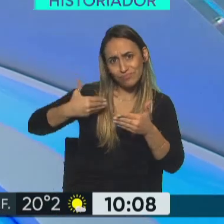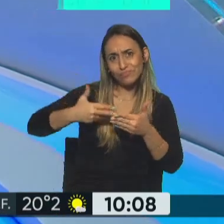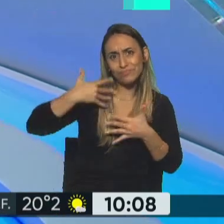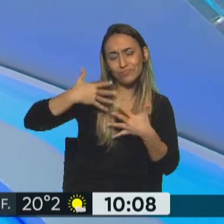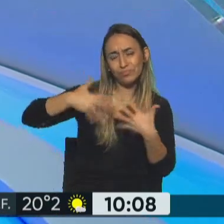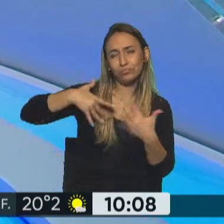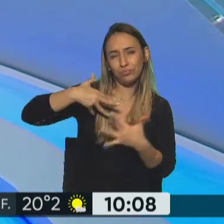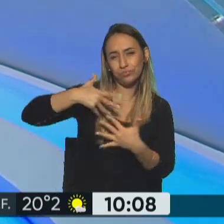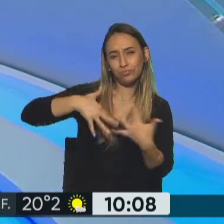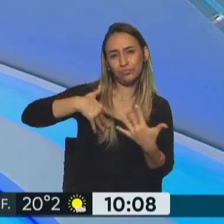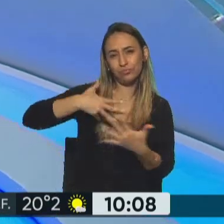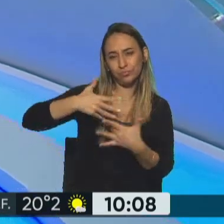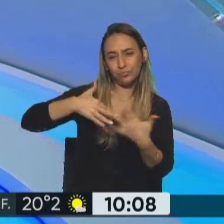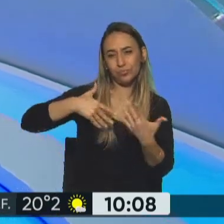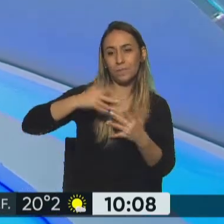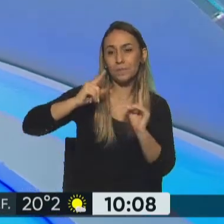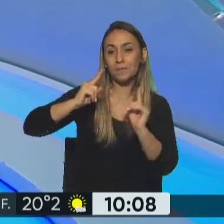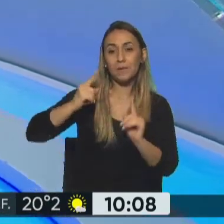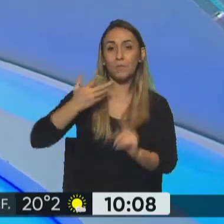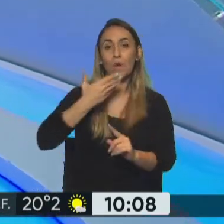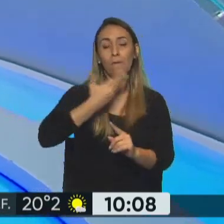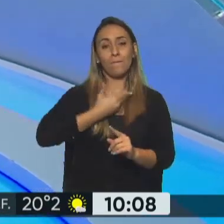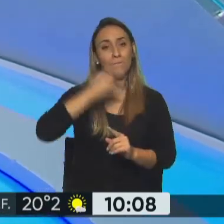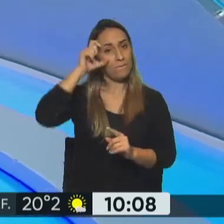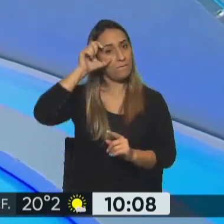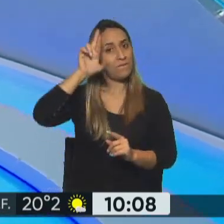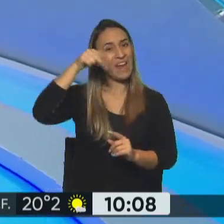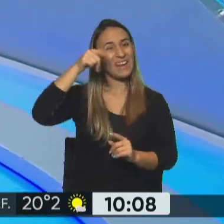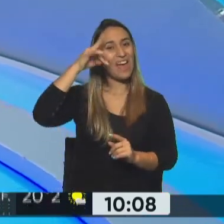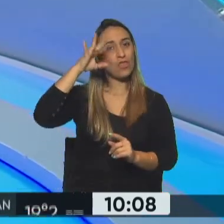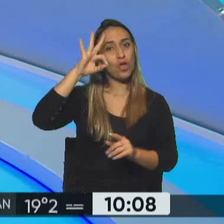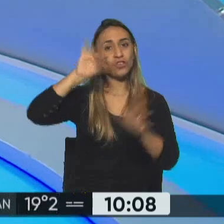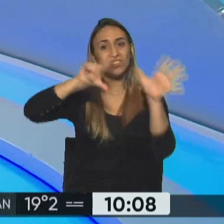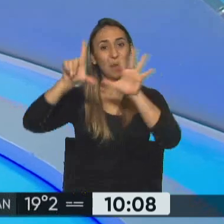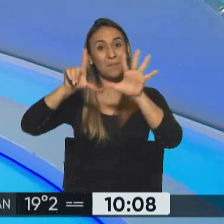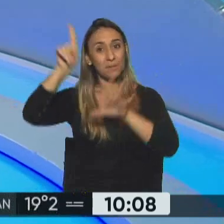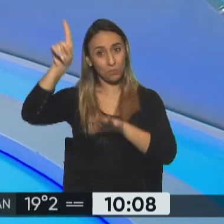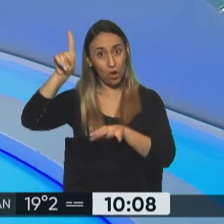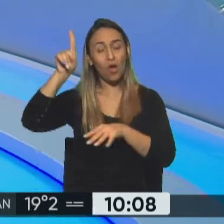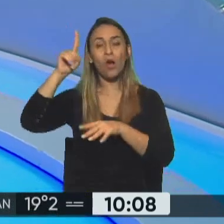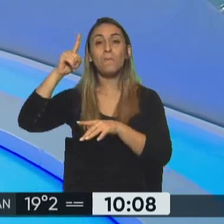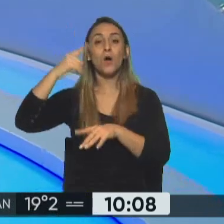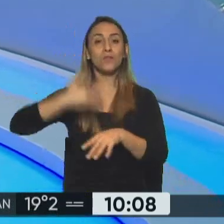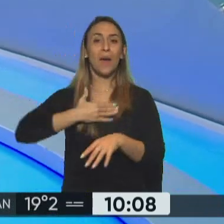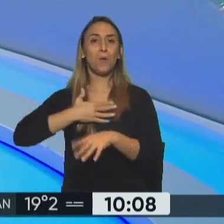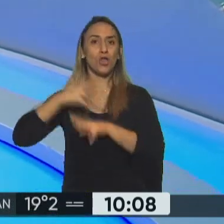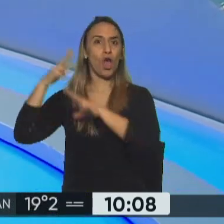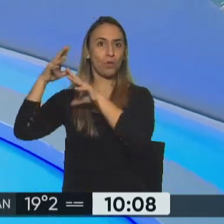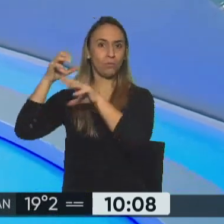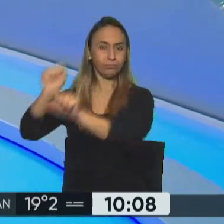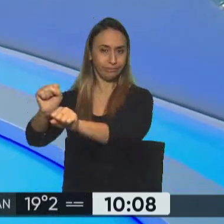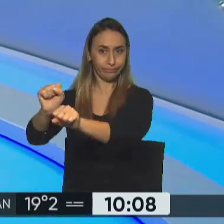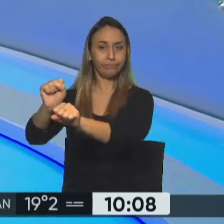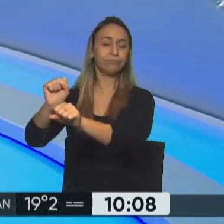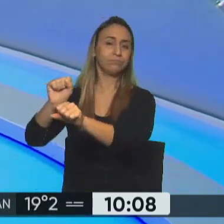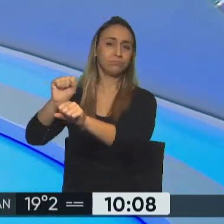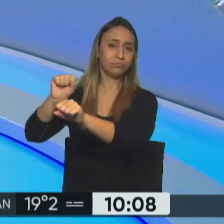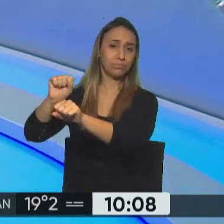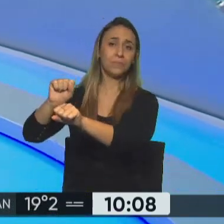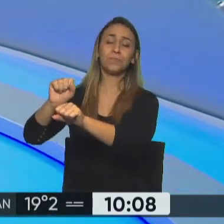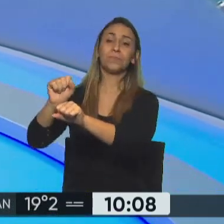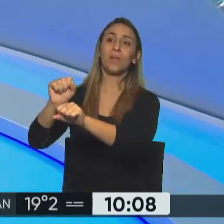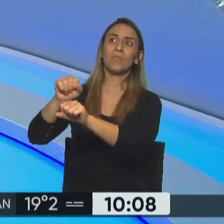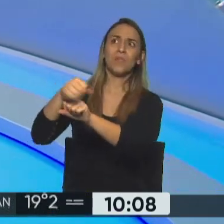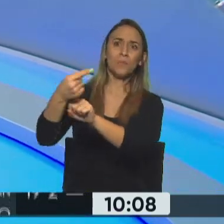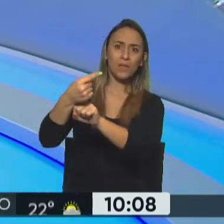el apresamiento del rey Fernando VII por parte de Napoleón, la llegada de la noticia a América, luego el poder